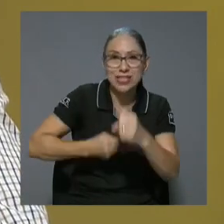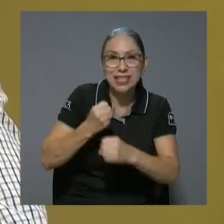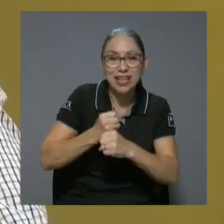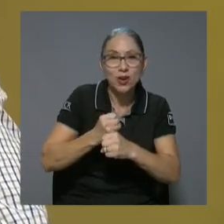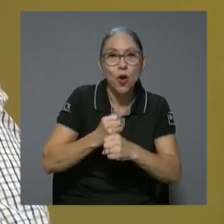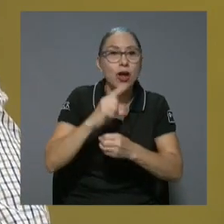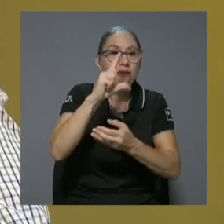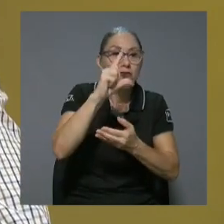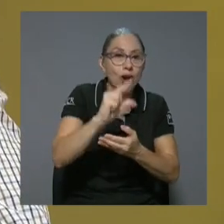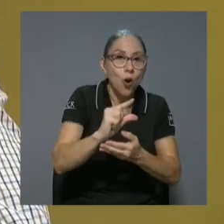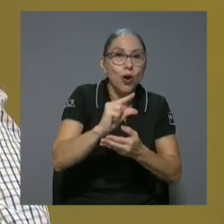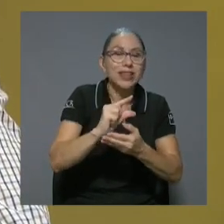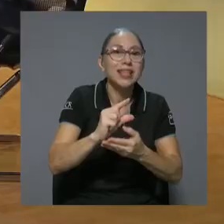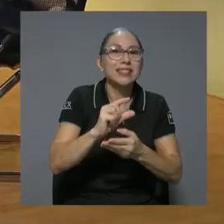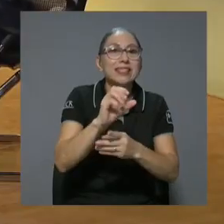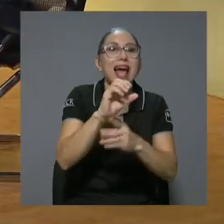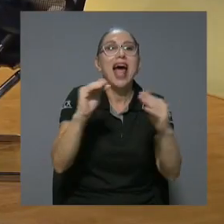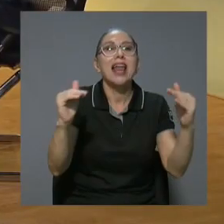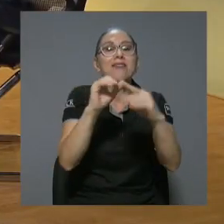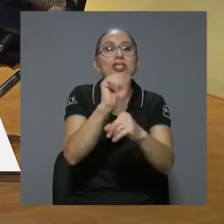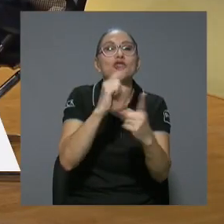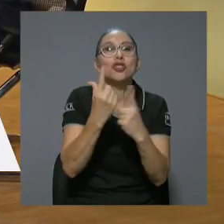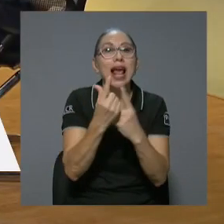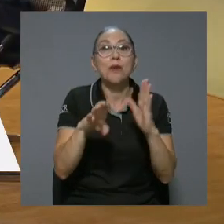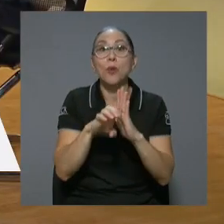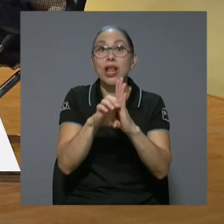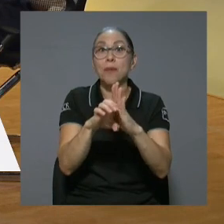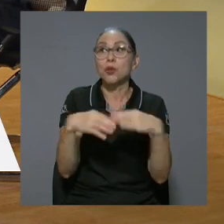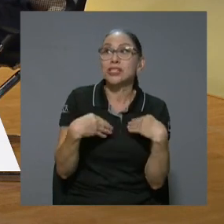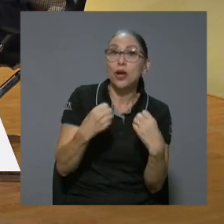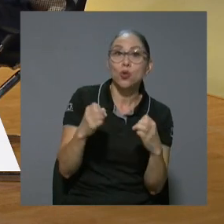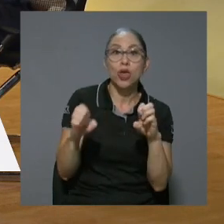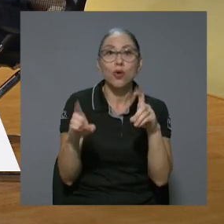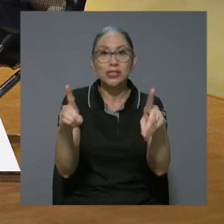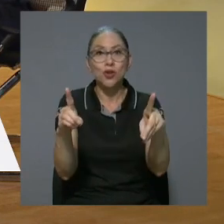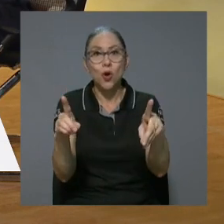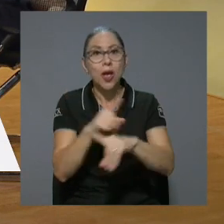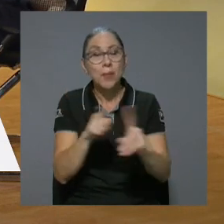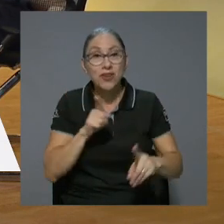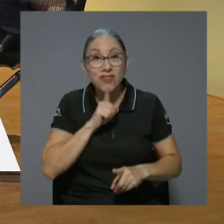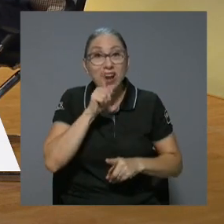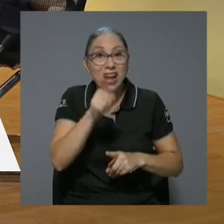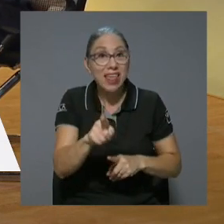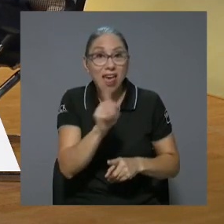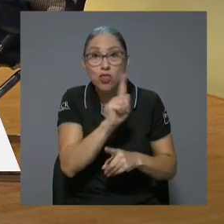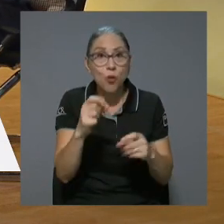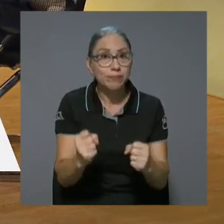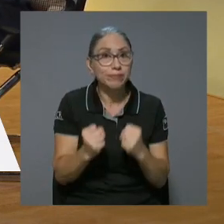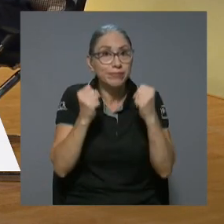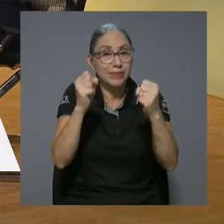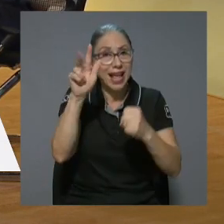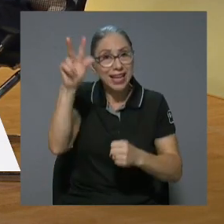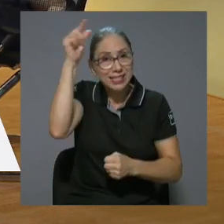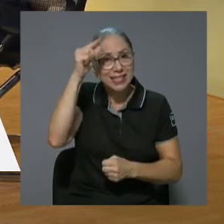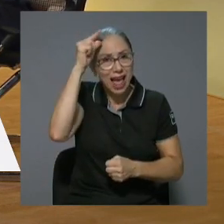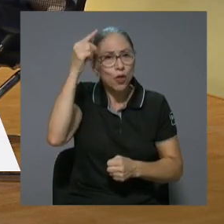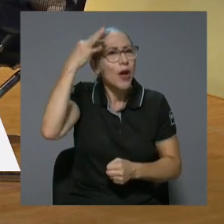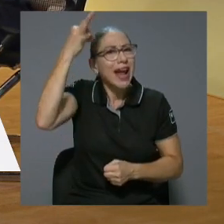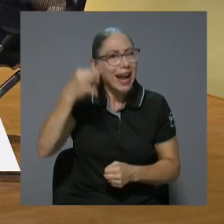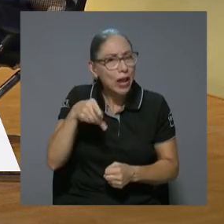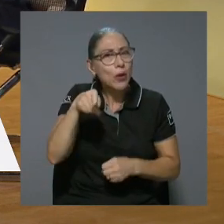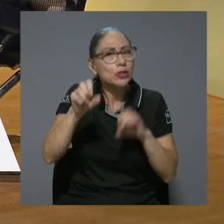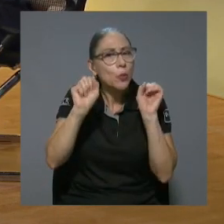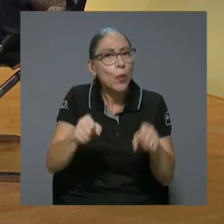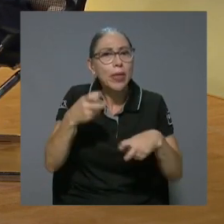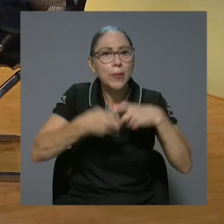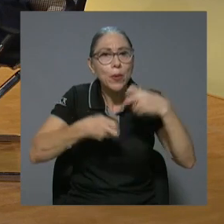en educación, salud, por ejemplo, sin buscar de verdad eficientizar el Estado, creo que nos pueden salir muy caro políticamente